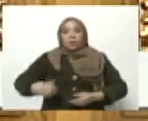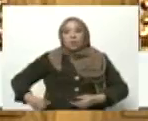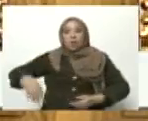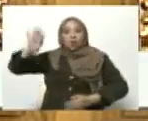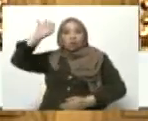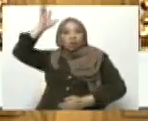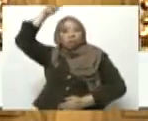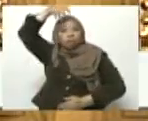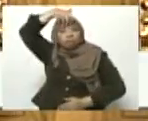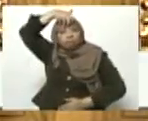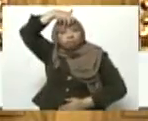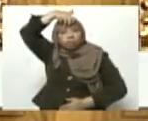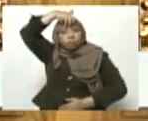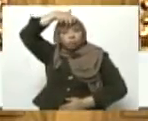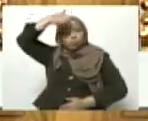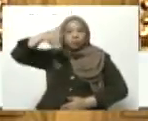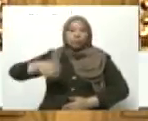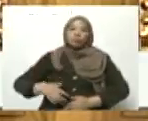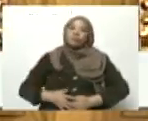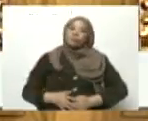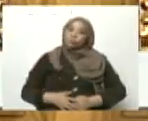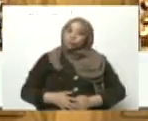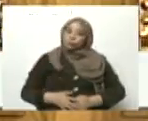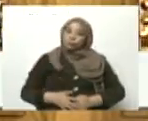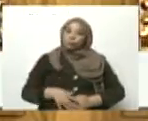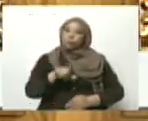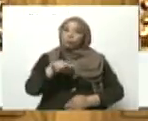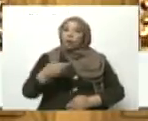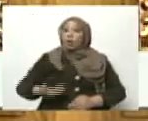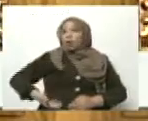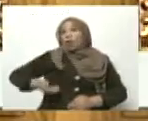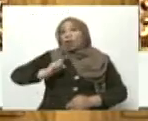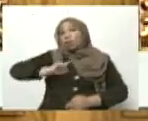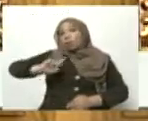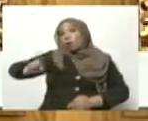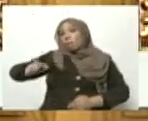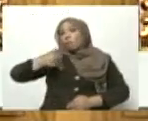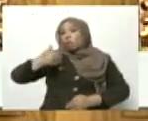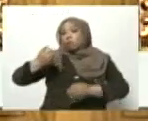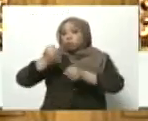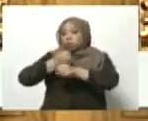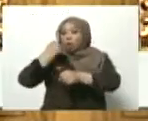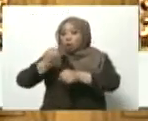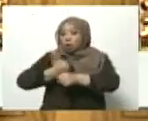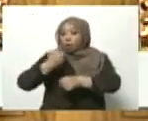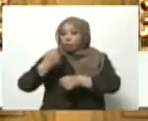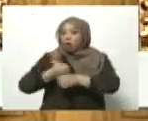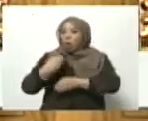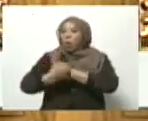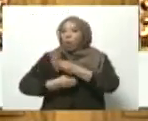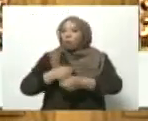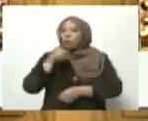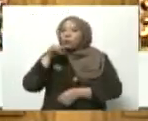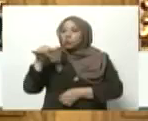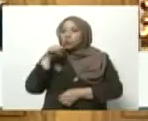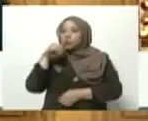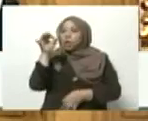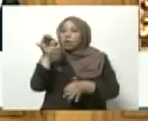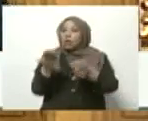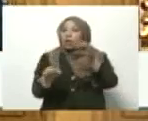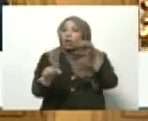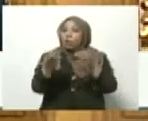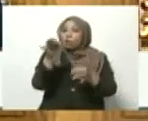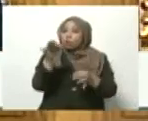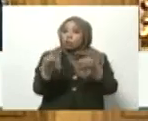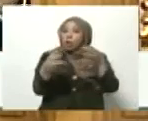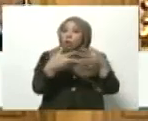un documento que es público, pero veo que tampoco no se ha trabajado mucho, que es la demanda en un tribunal de Florida